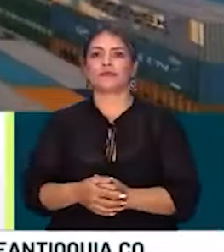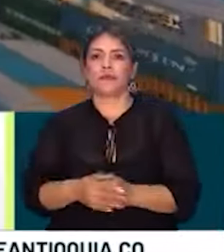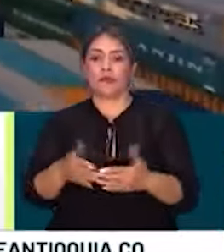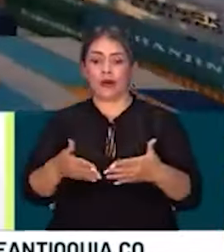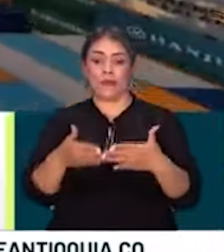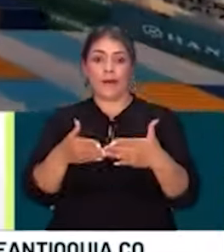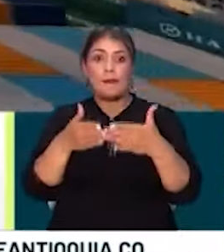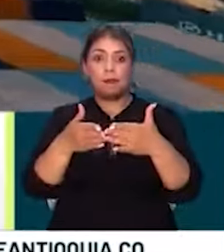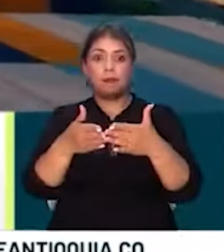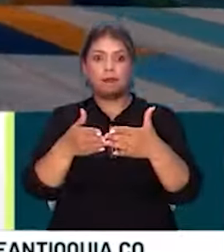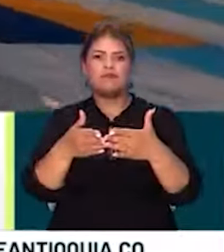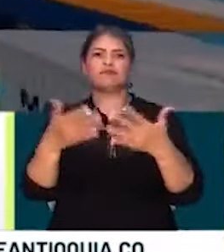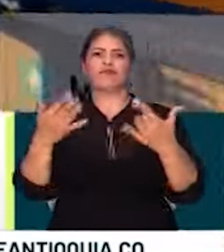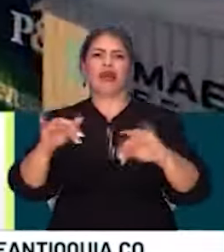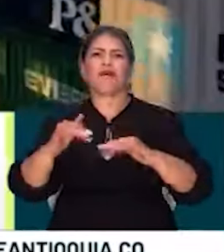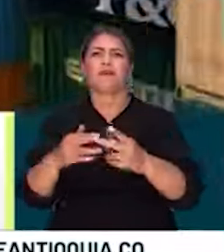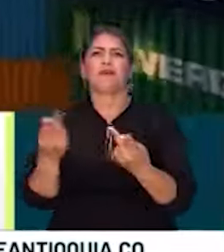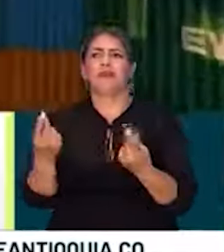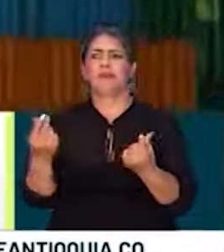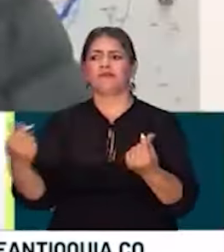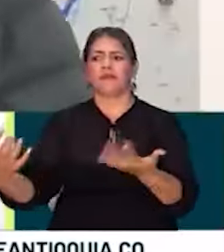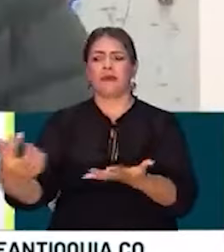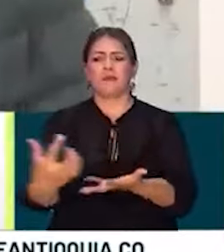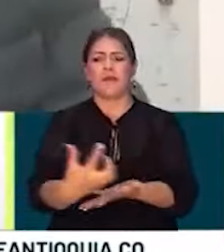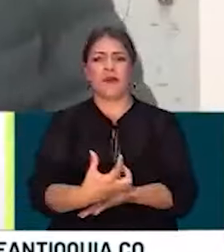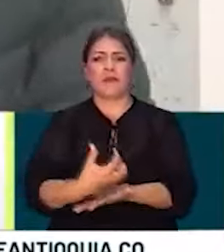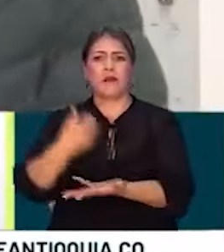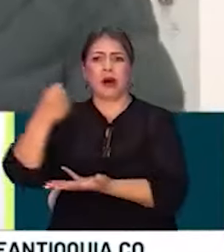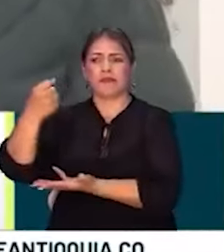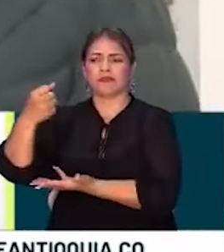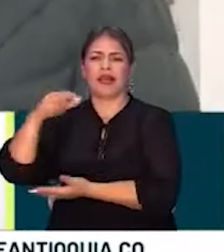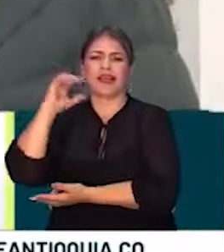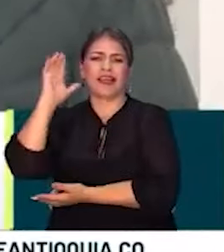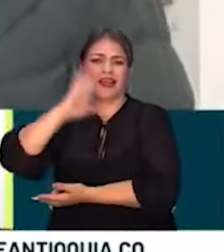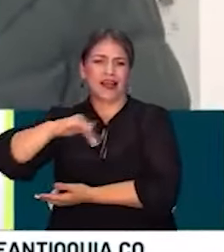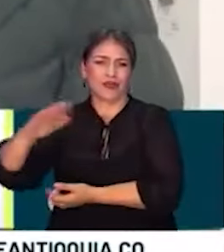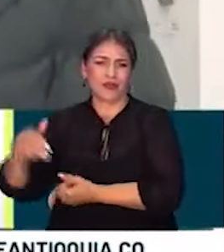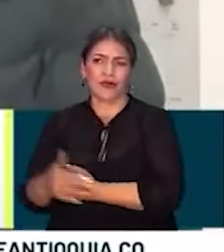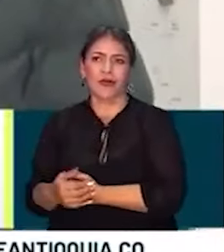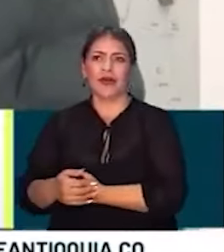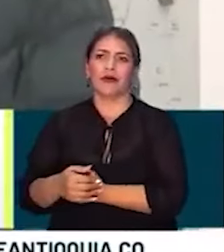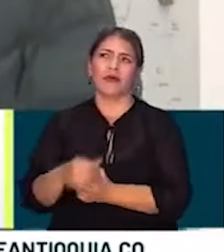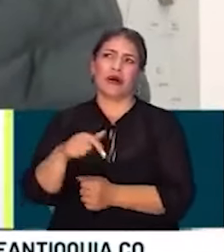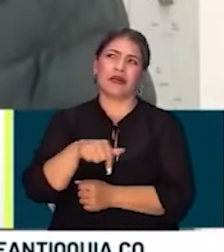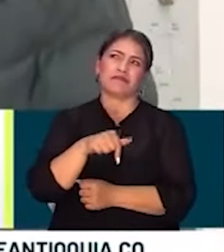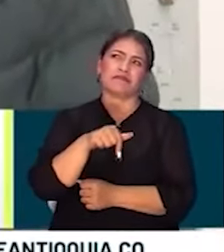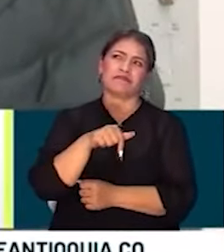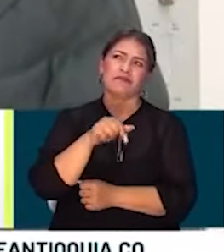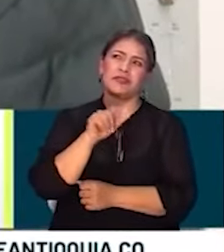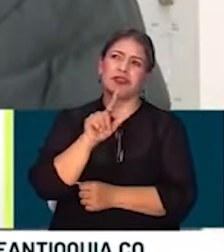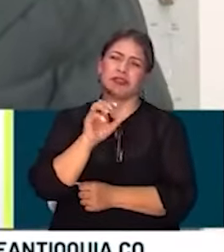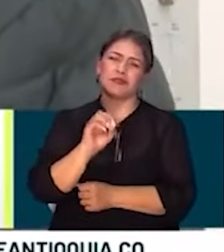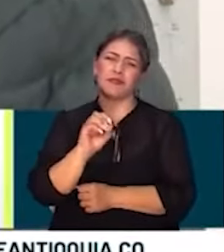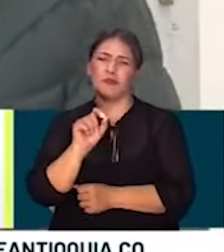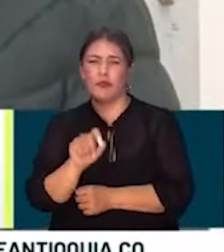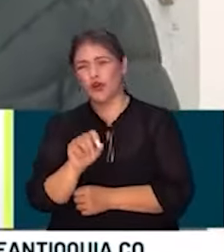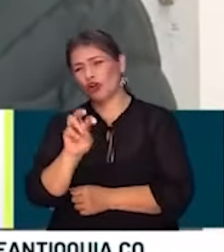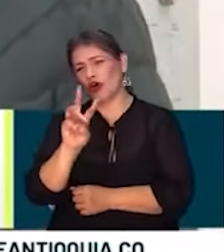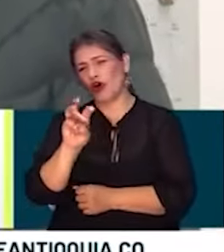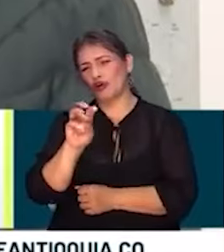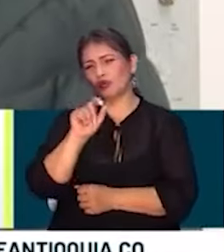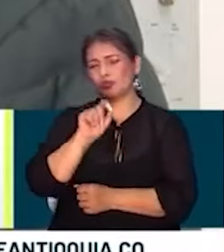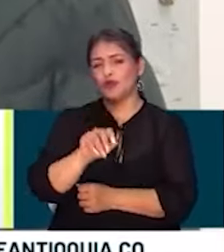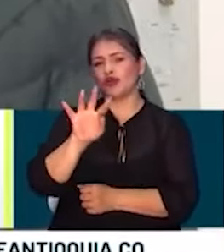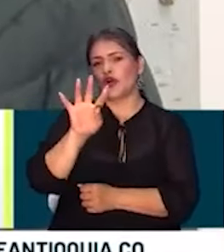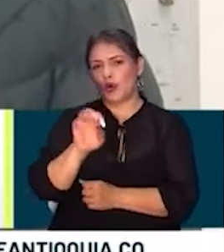crecer el producto interno bruto departamental alrededor del 8.9 del pib vamos a